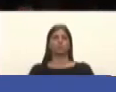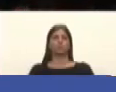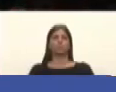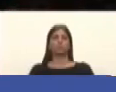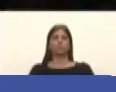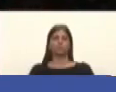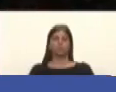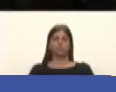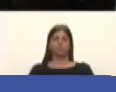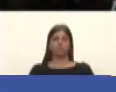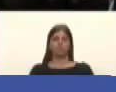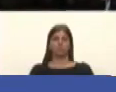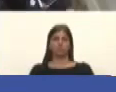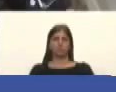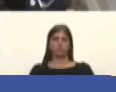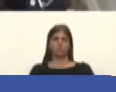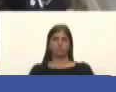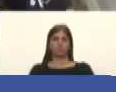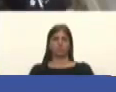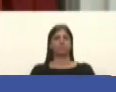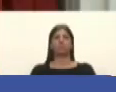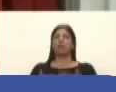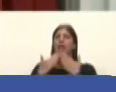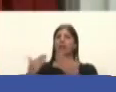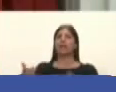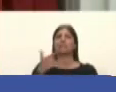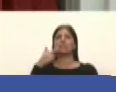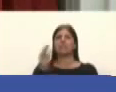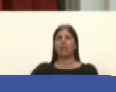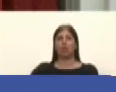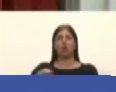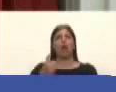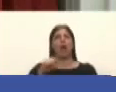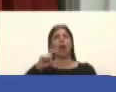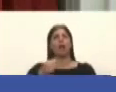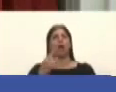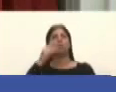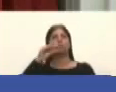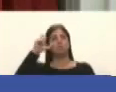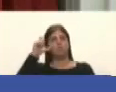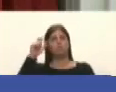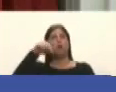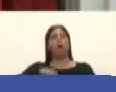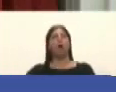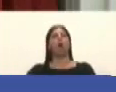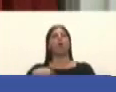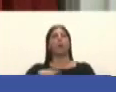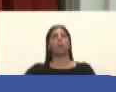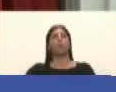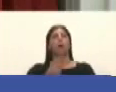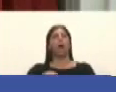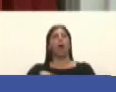de Córdoba. Lo que está pasando en términos que recién describíamos con el gobierno nacional, que tiene enormes problemas para una